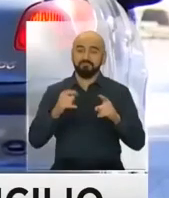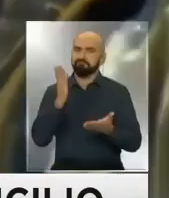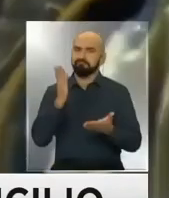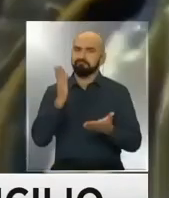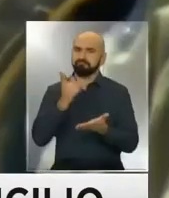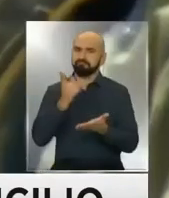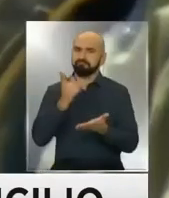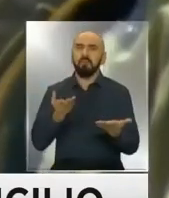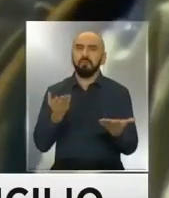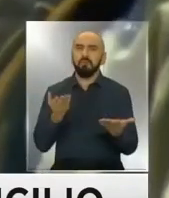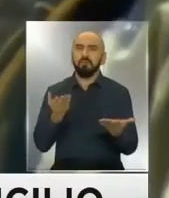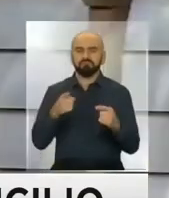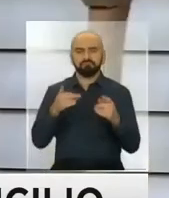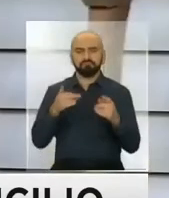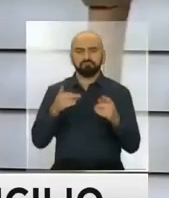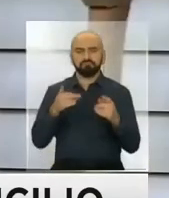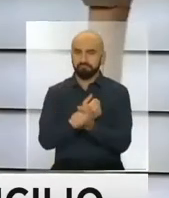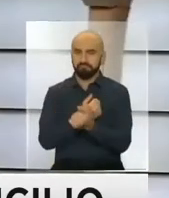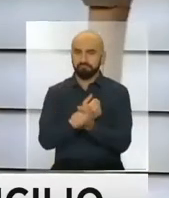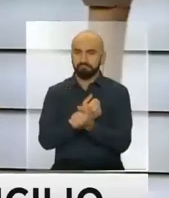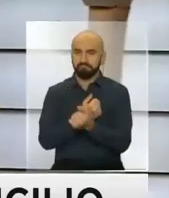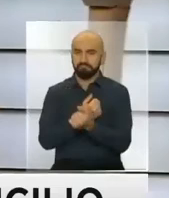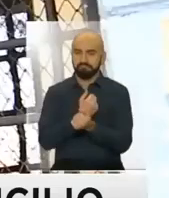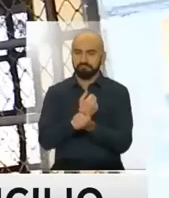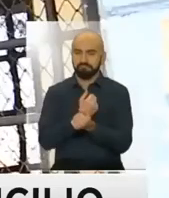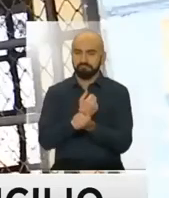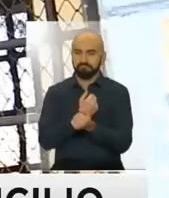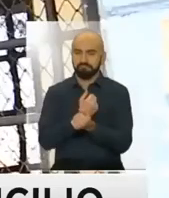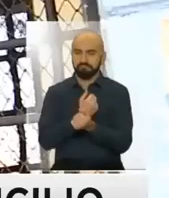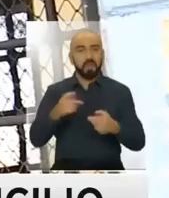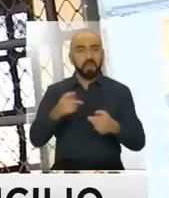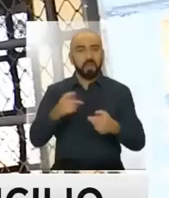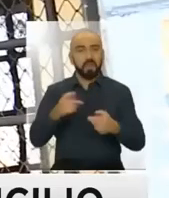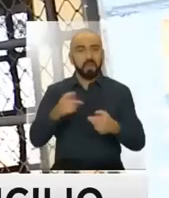cerrado y para movilizarse por sus calles hay que pedir salvoconductos.